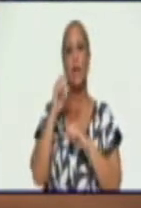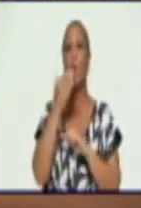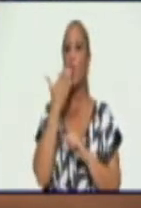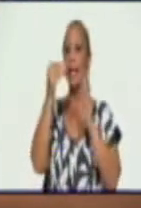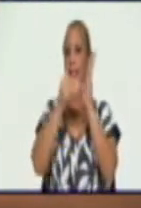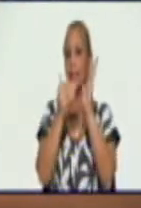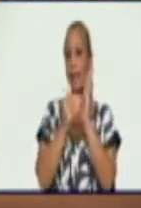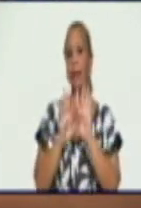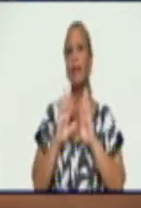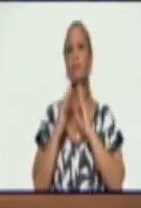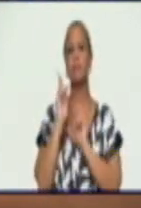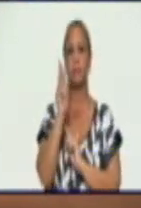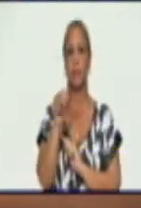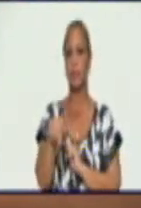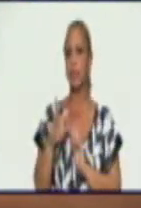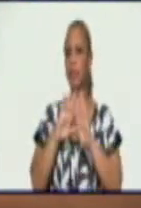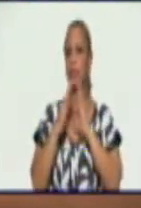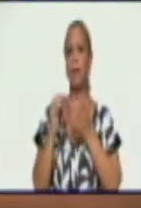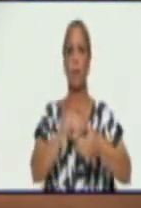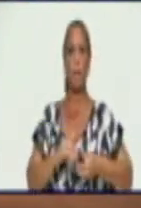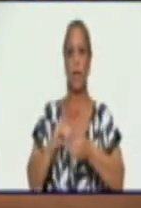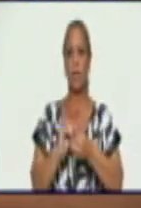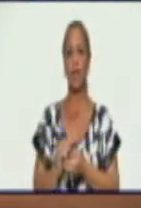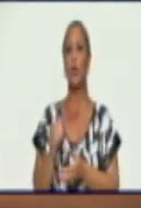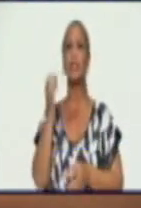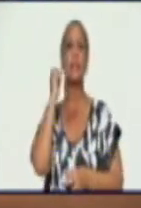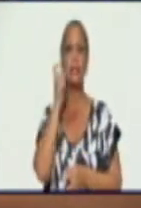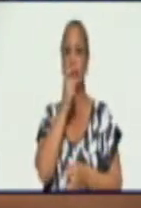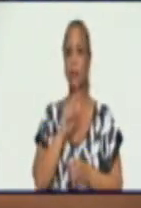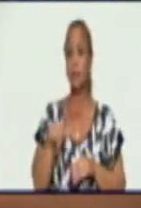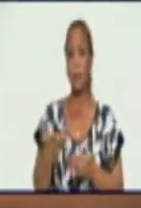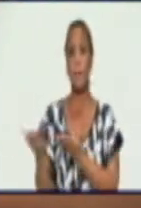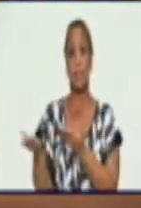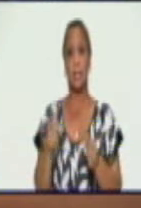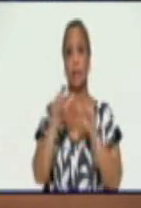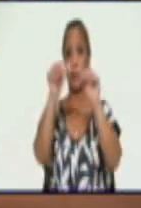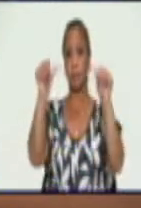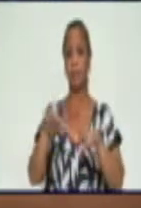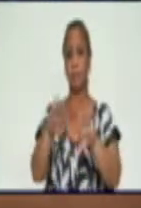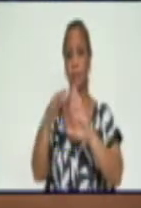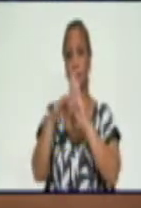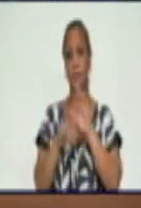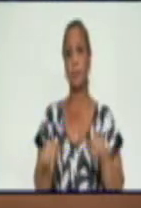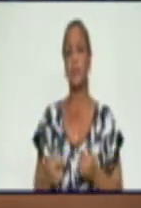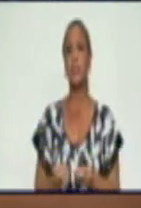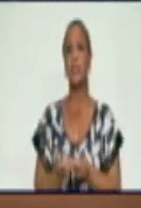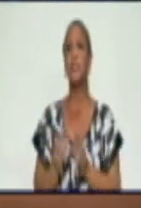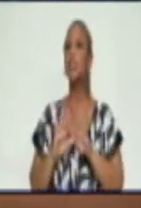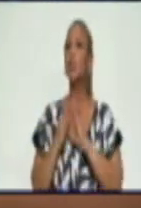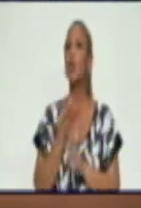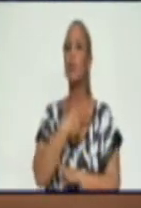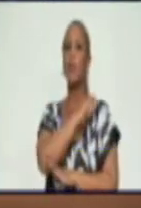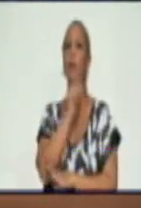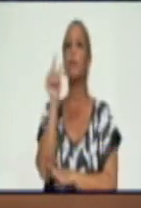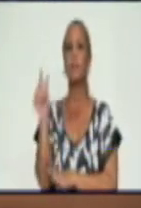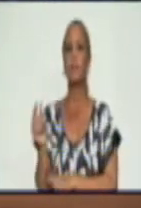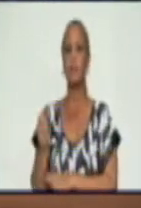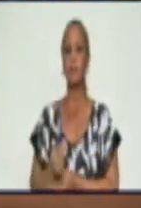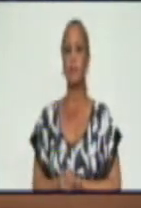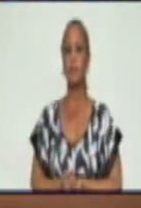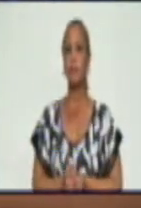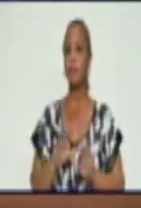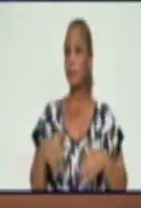usted june los demás compañeros y compañeras presentes en el estudio de nuestro querido pueblo de granja bueno esta responsabilidad se le ha otorgado